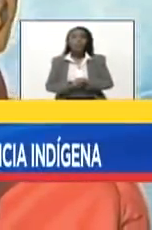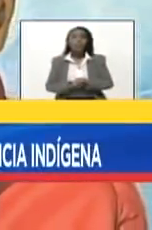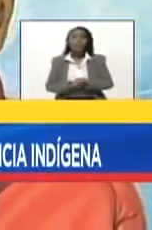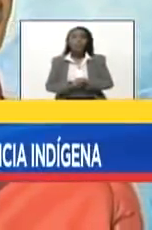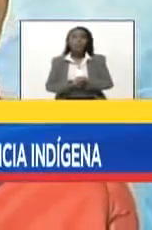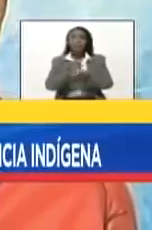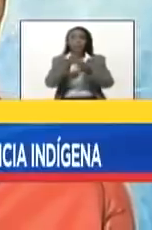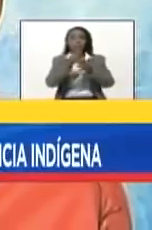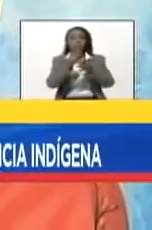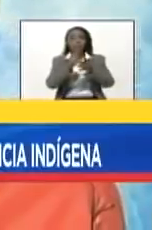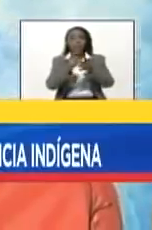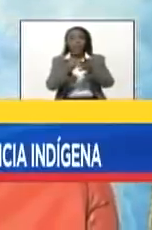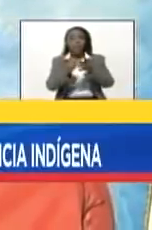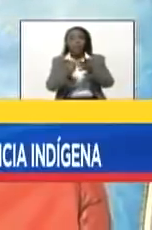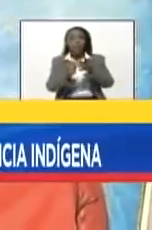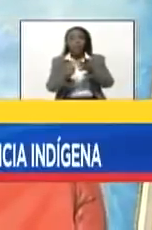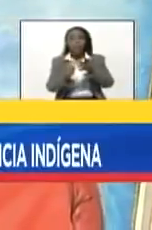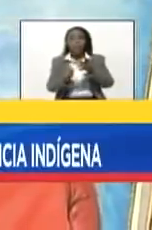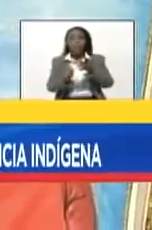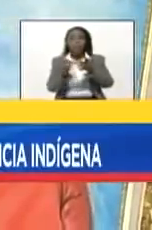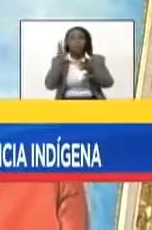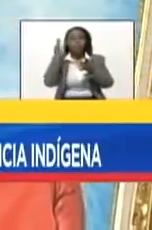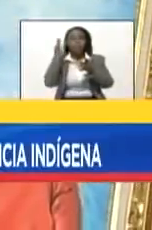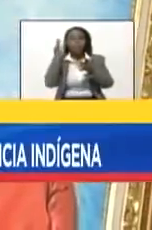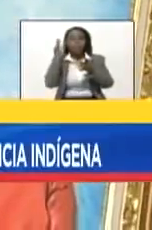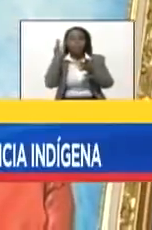Janet, Nicia, compañeras, compañeros,